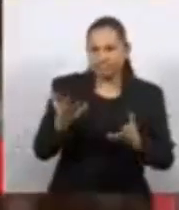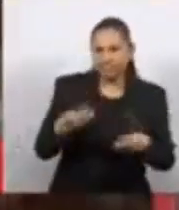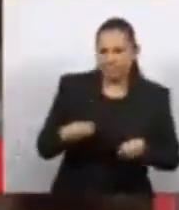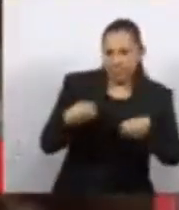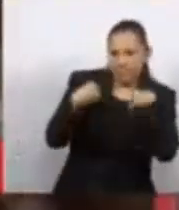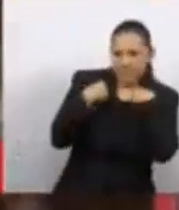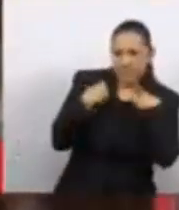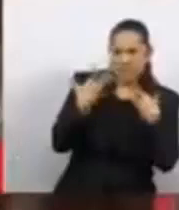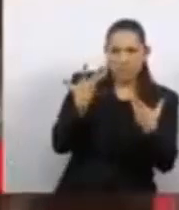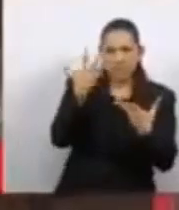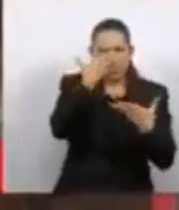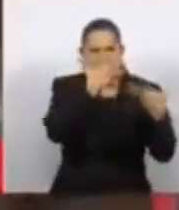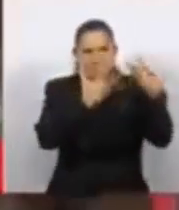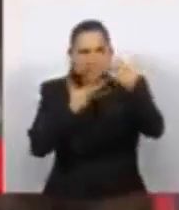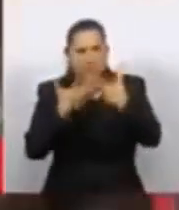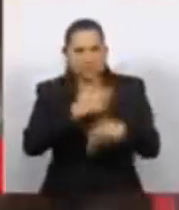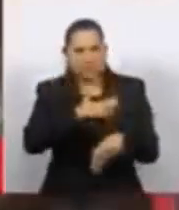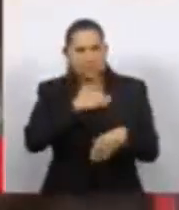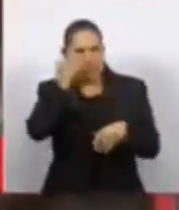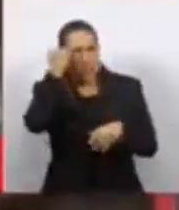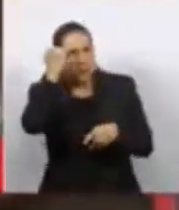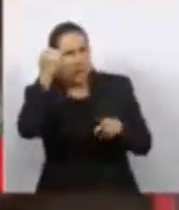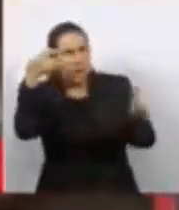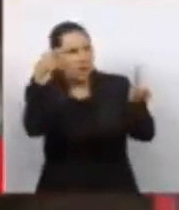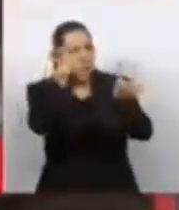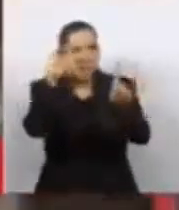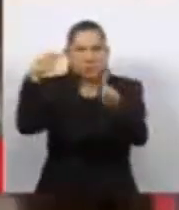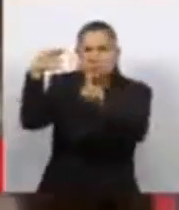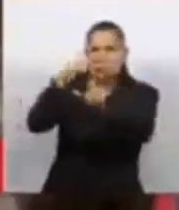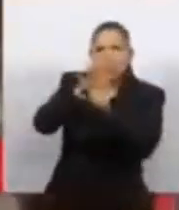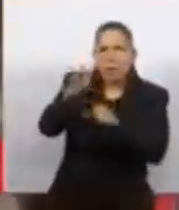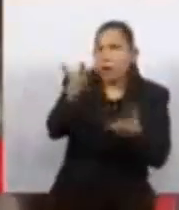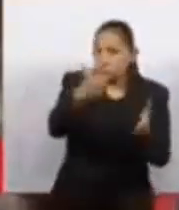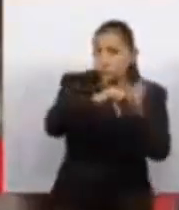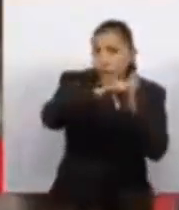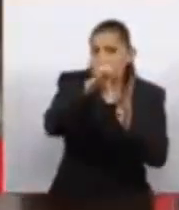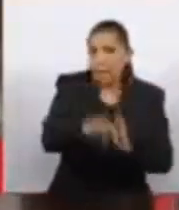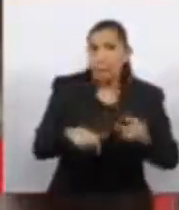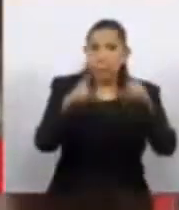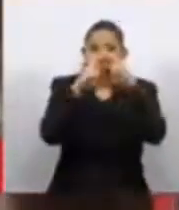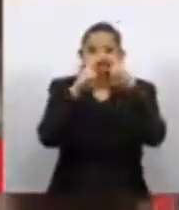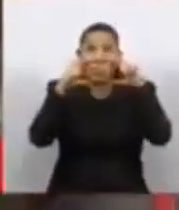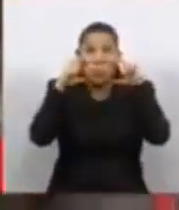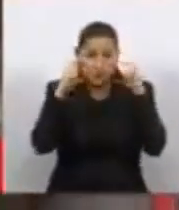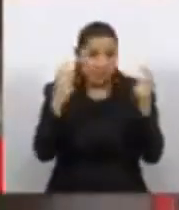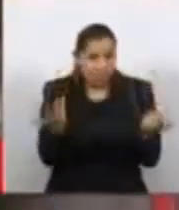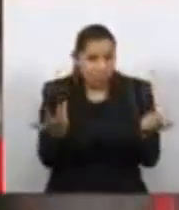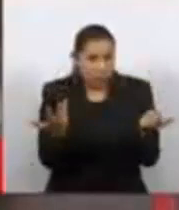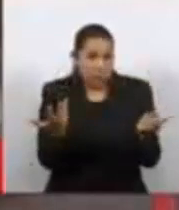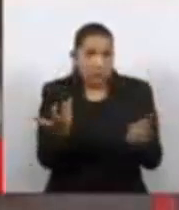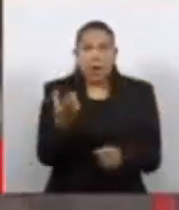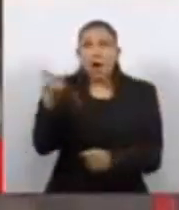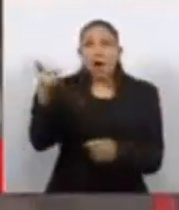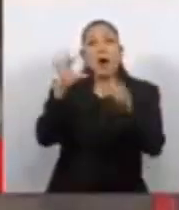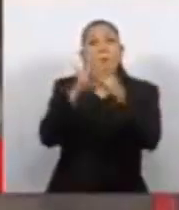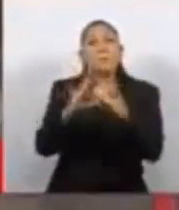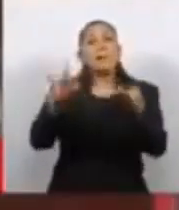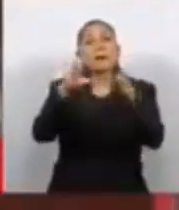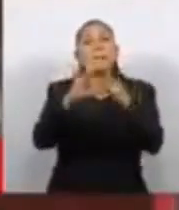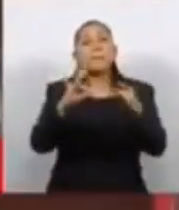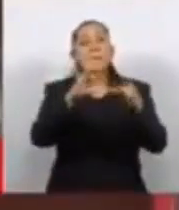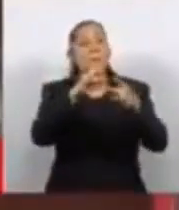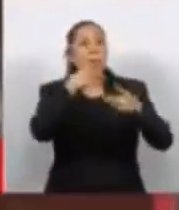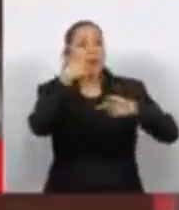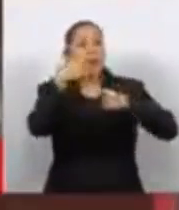del cubrebocas. El autoengaño, aunque no les guste, no es el camino para construir las soluciones